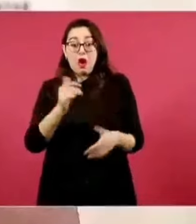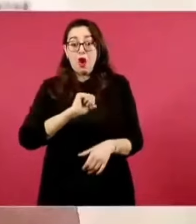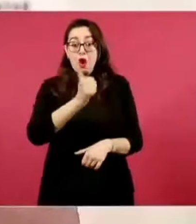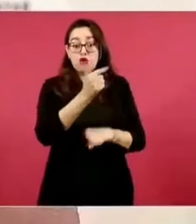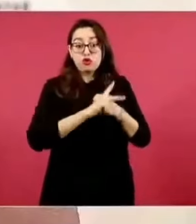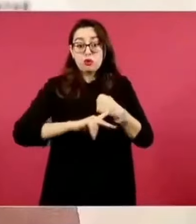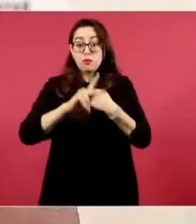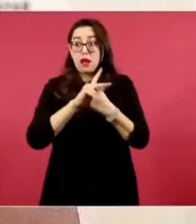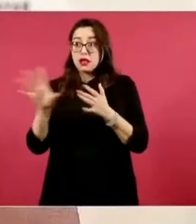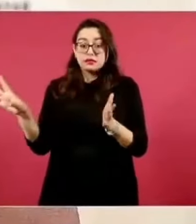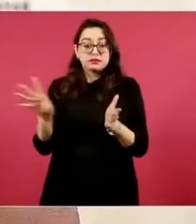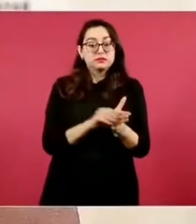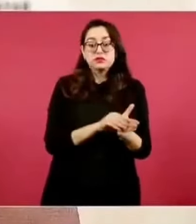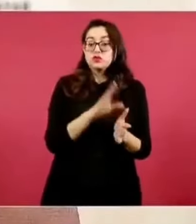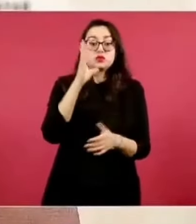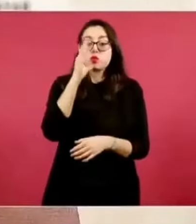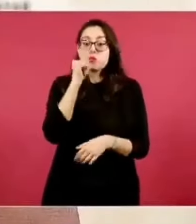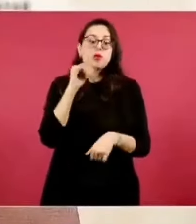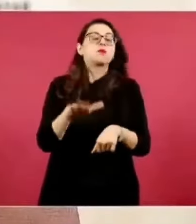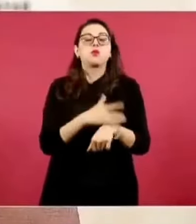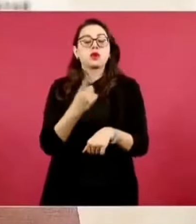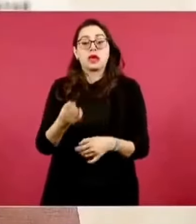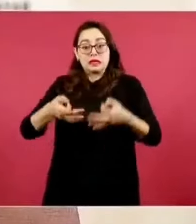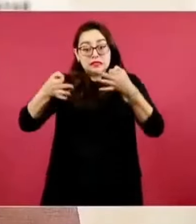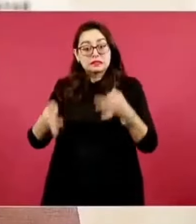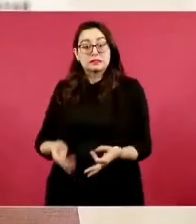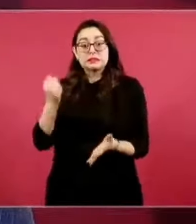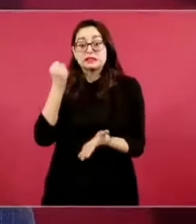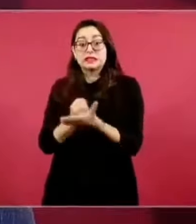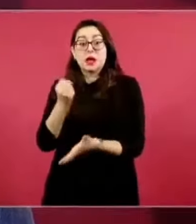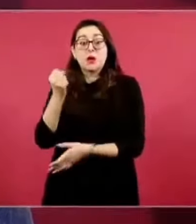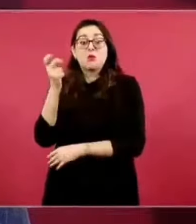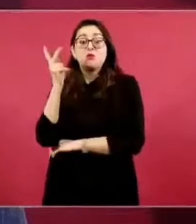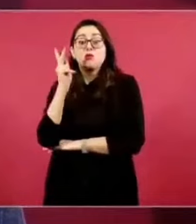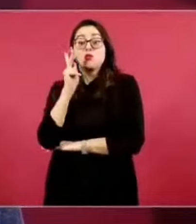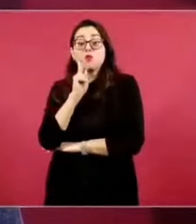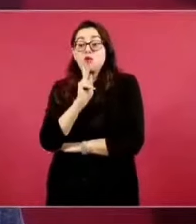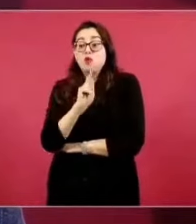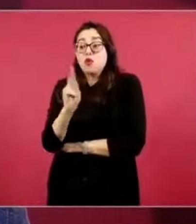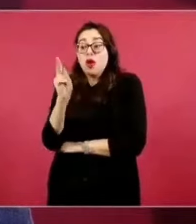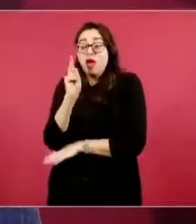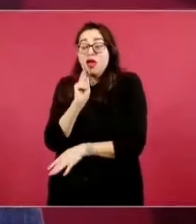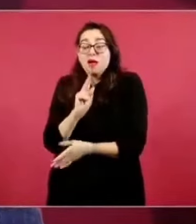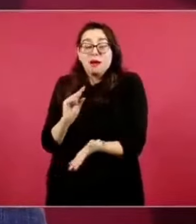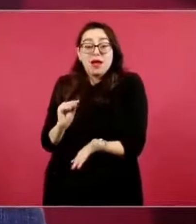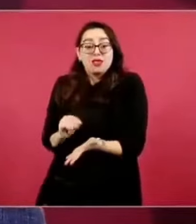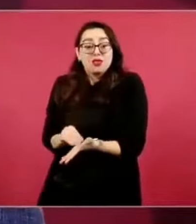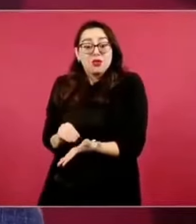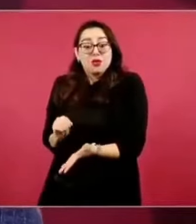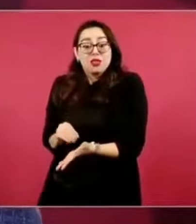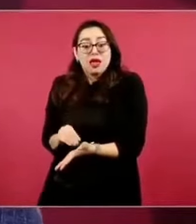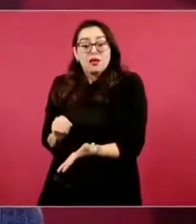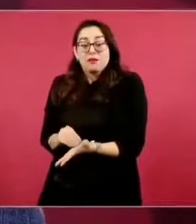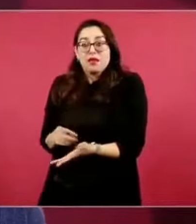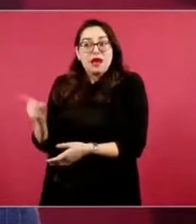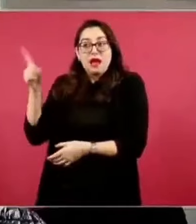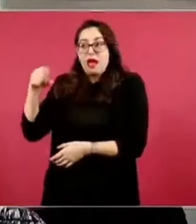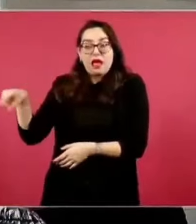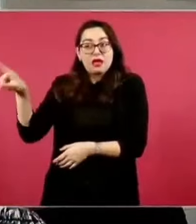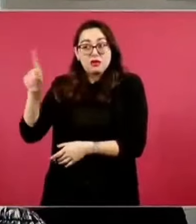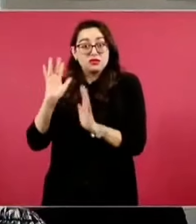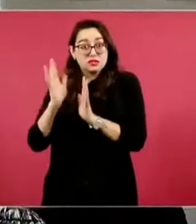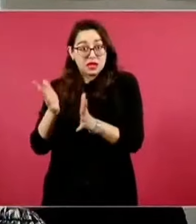está en experimentación han tenido Ya seis grupos de manejo y todavía no tienen respuesta